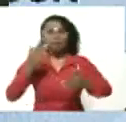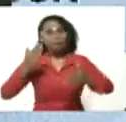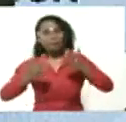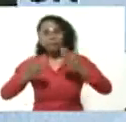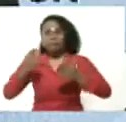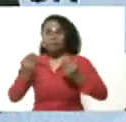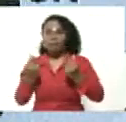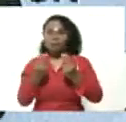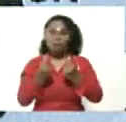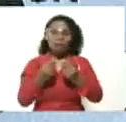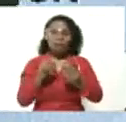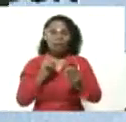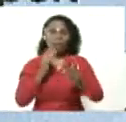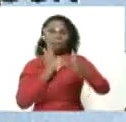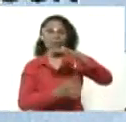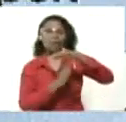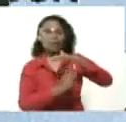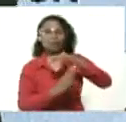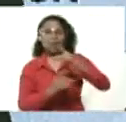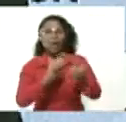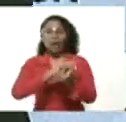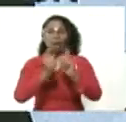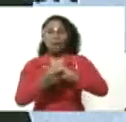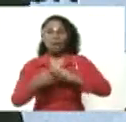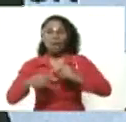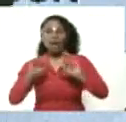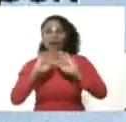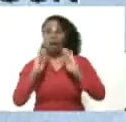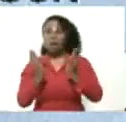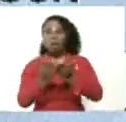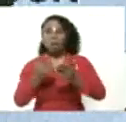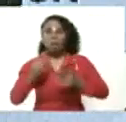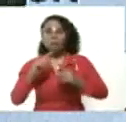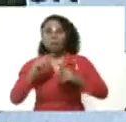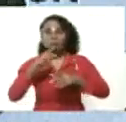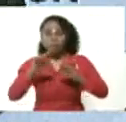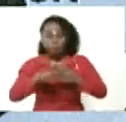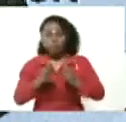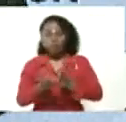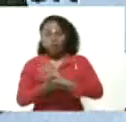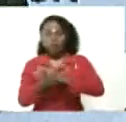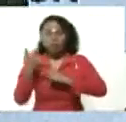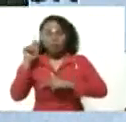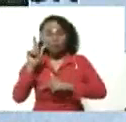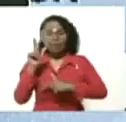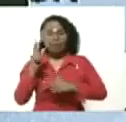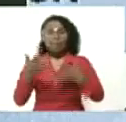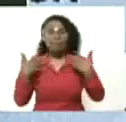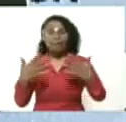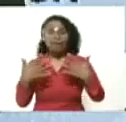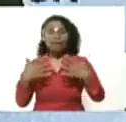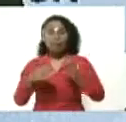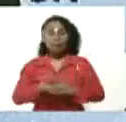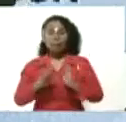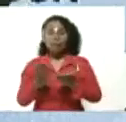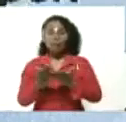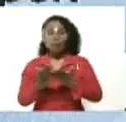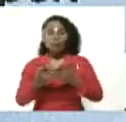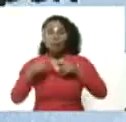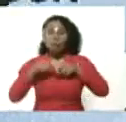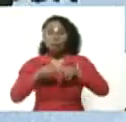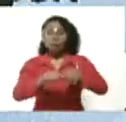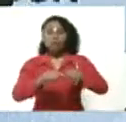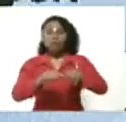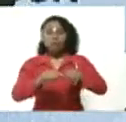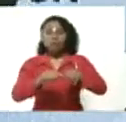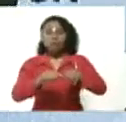economía, migraciones, cambios en la geopolítica mundial, auge del feminismo, emergencia de un mundo multipolar. Tenemos también